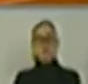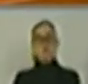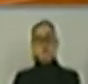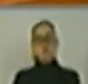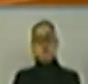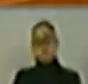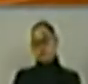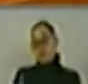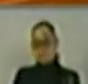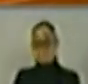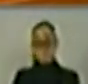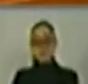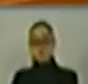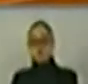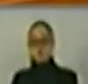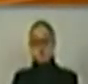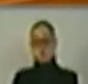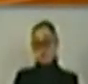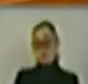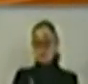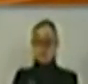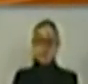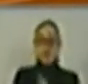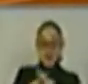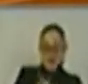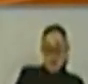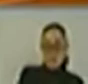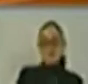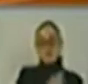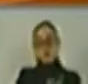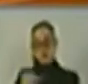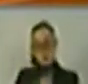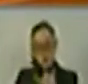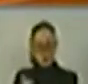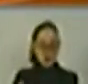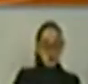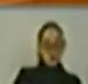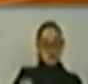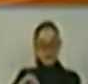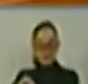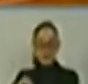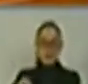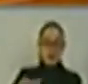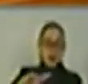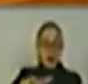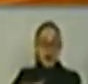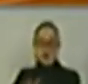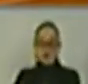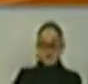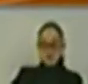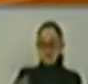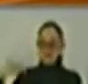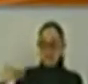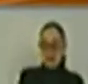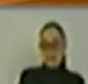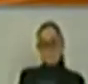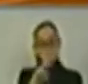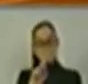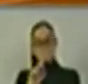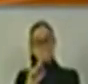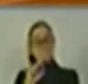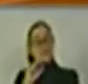Desde 1926, cuando iniciaron los Juegos Centroamericanos y del Caribe, han transcurrido 23